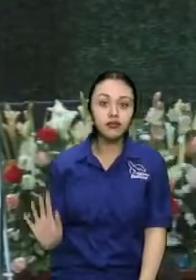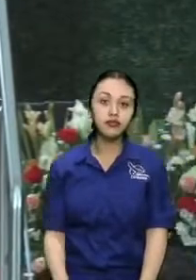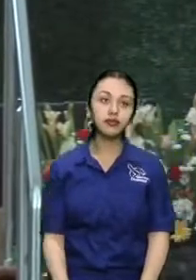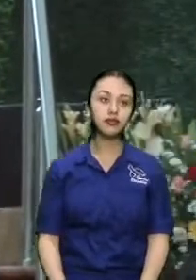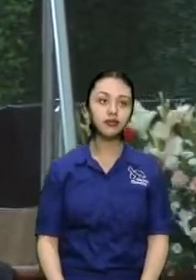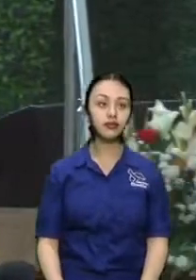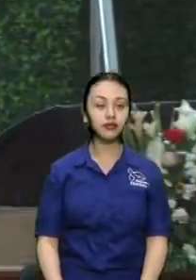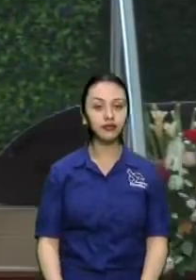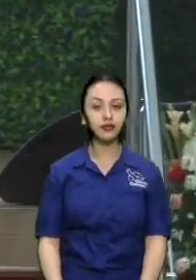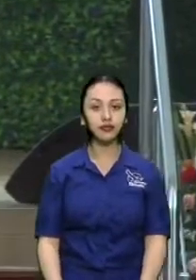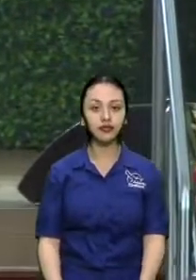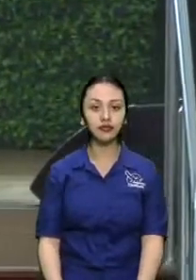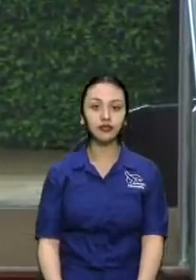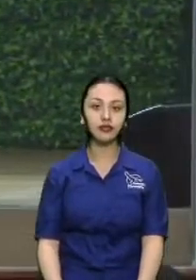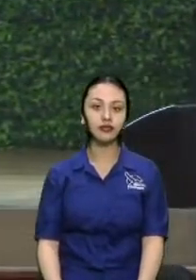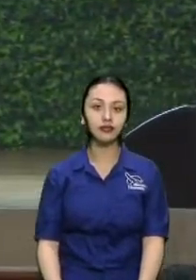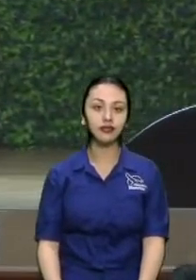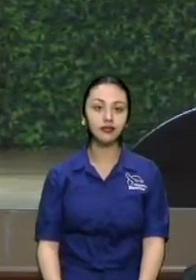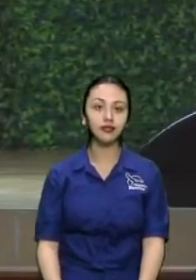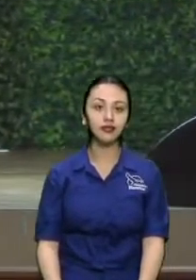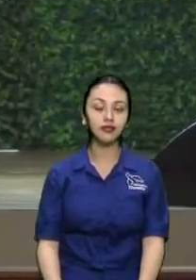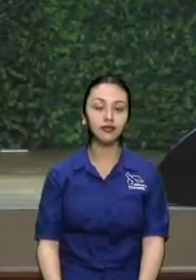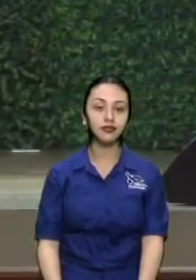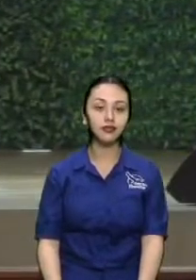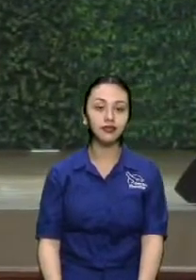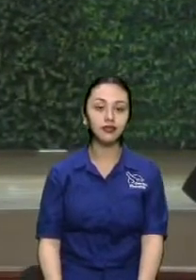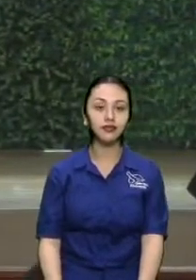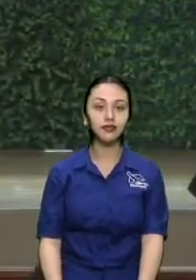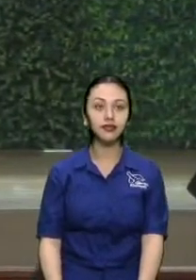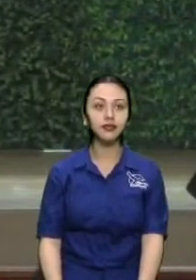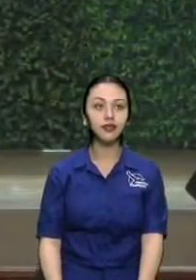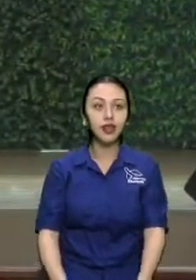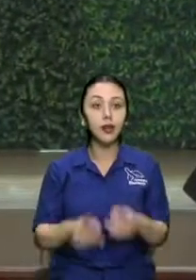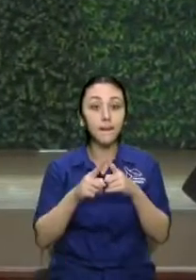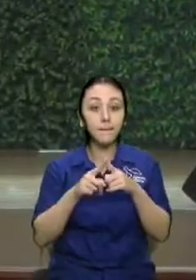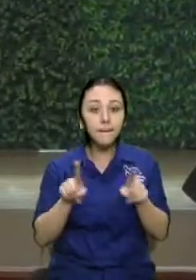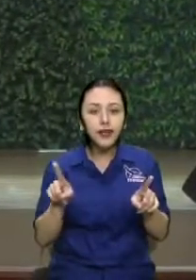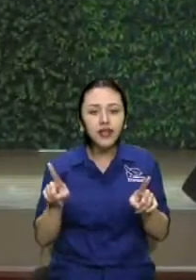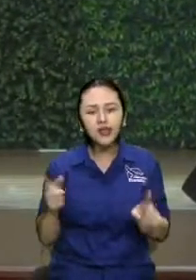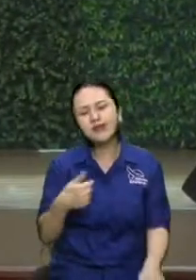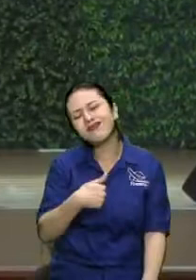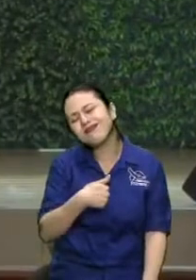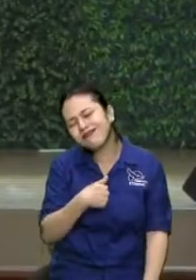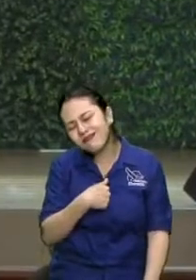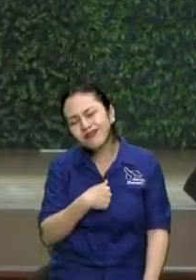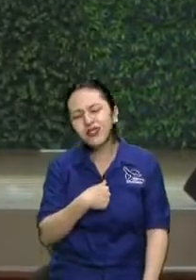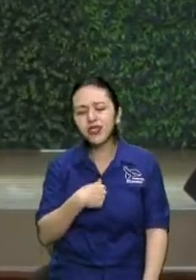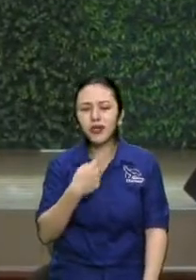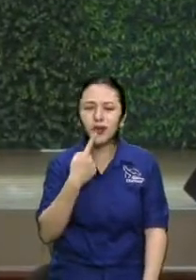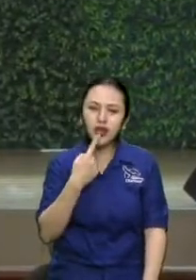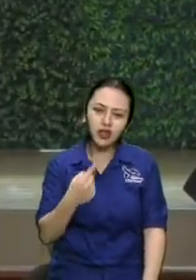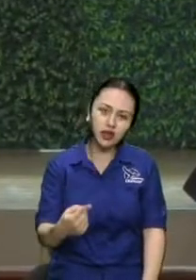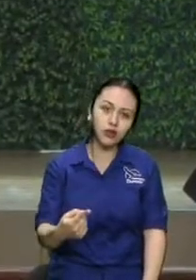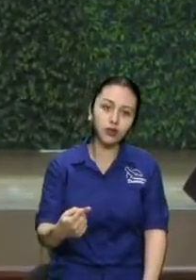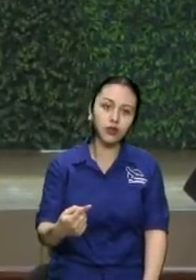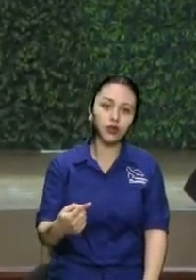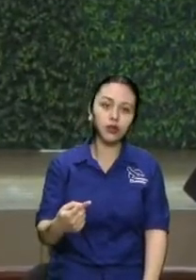No, yo no lo haría, no es ese mi espíritu, pero me refiero pues a que uno se hincha,